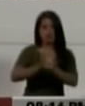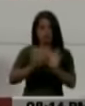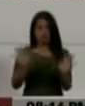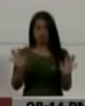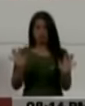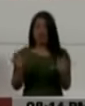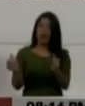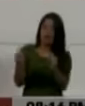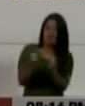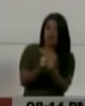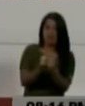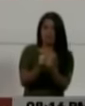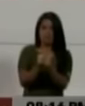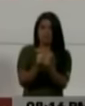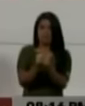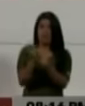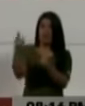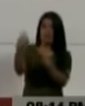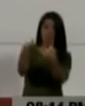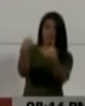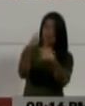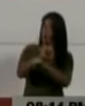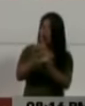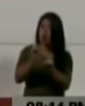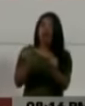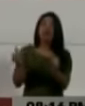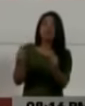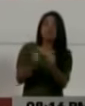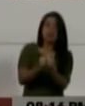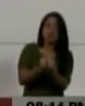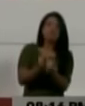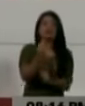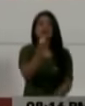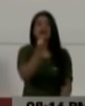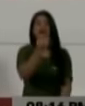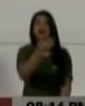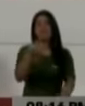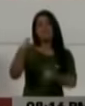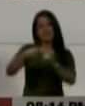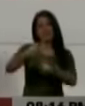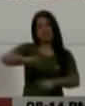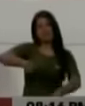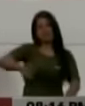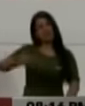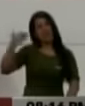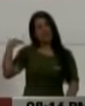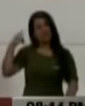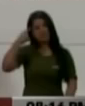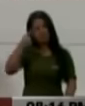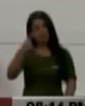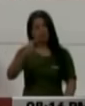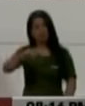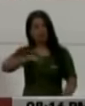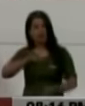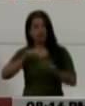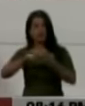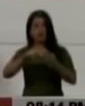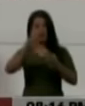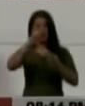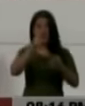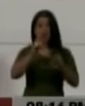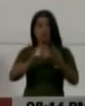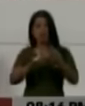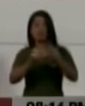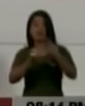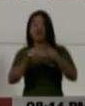expresidentes y un enviado del Papa. Voy a diferenciar Vaticano